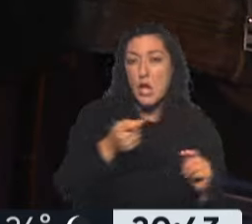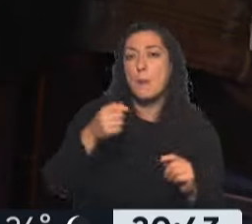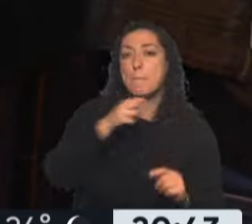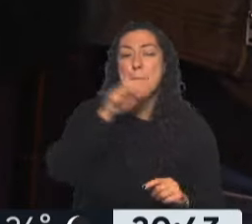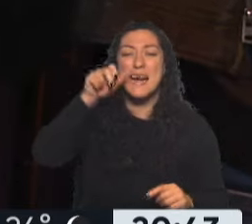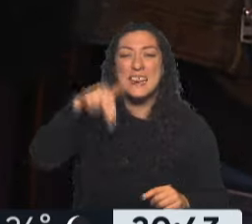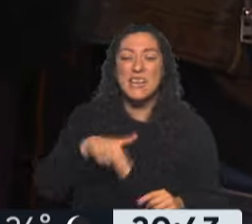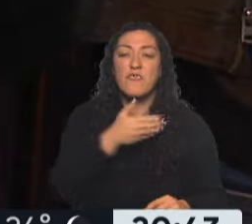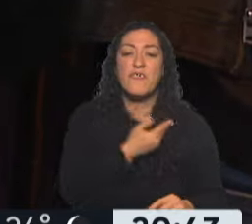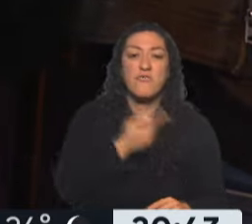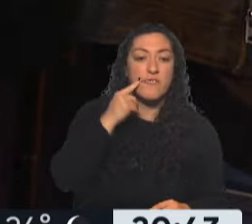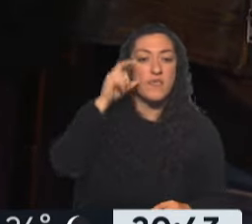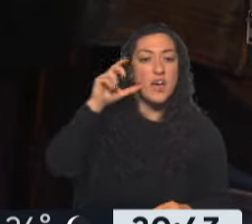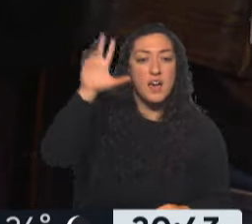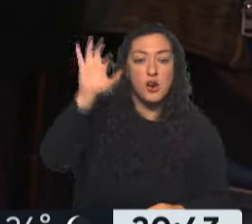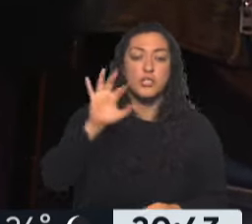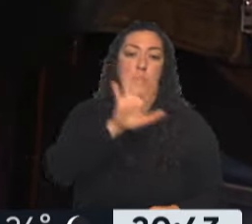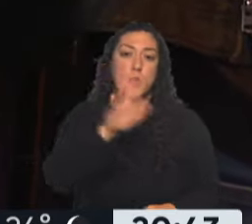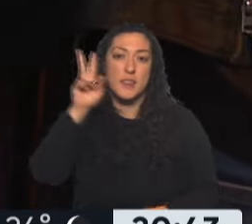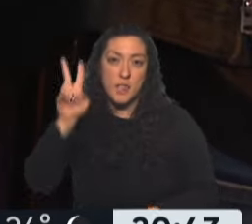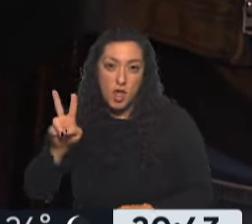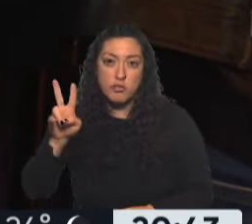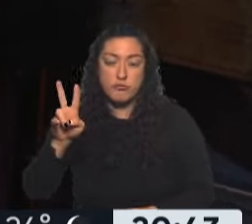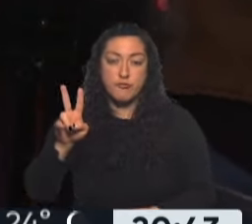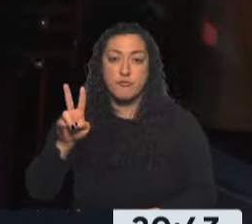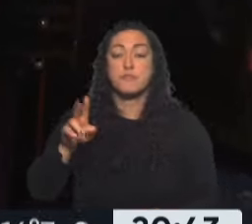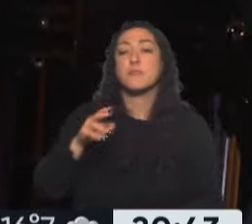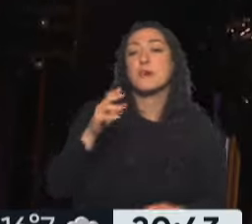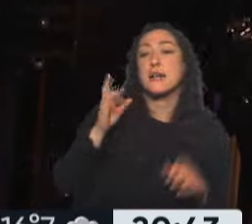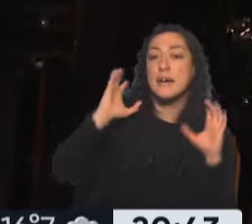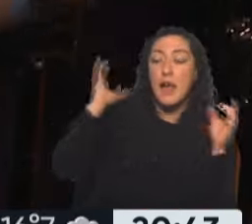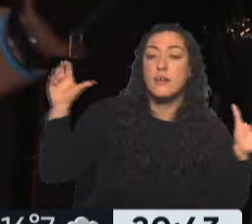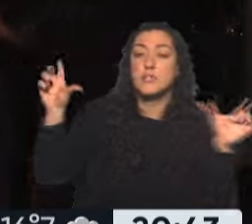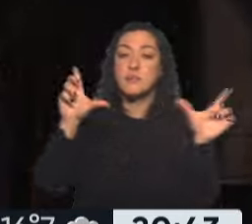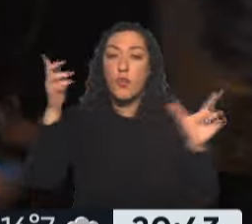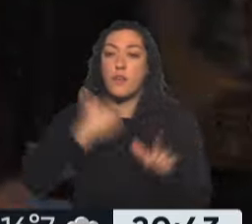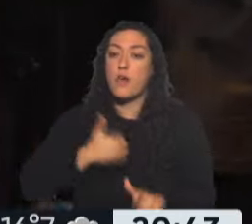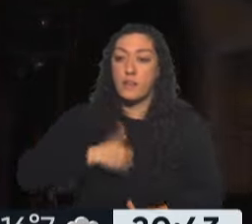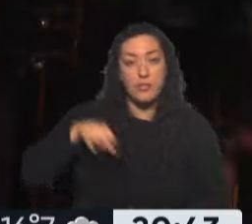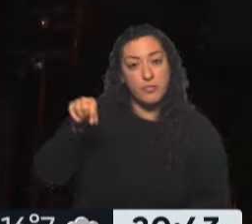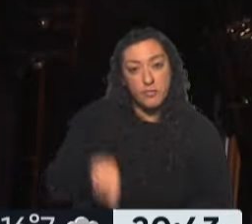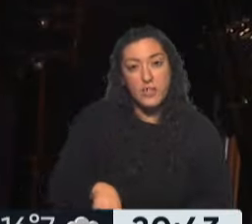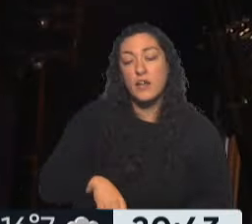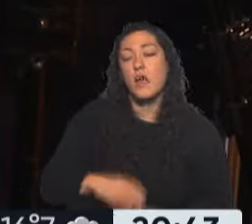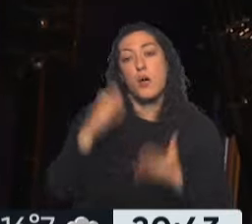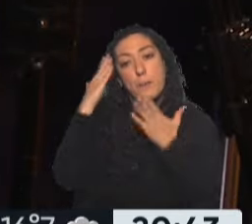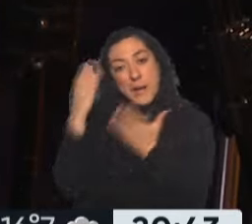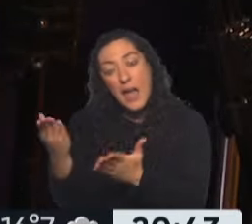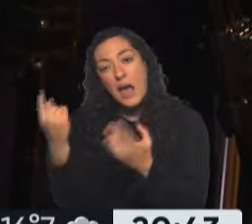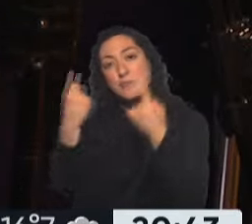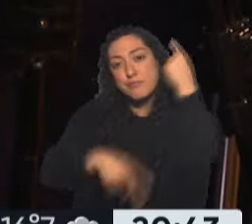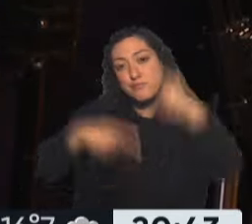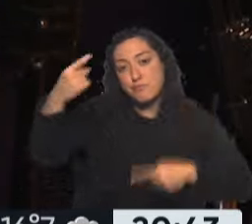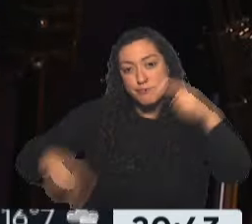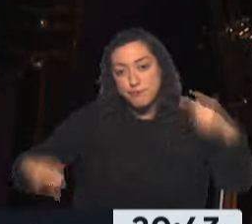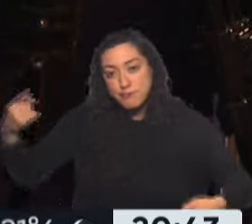número 52, que otorga APTRA, la Asociación de Periodistas de Radio y Televisión Argentina, en una noche que tendrá distintos homenajes. Siempre sabemos, por supuesto,